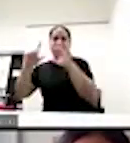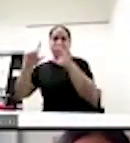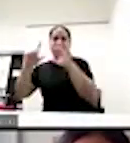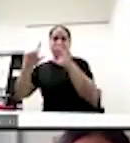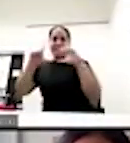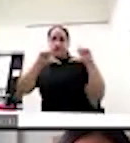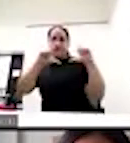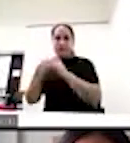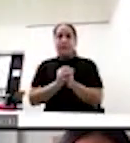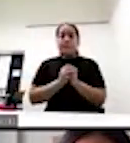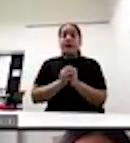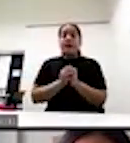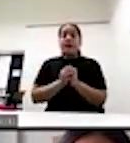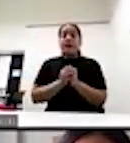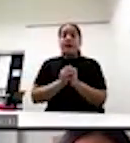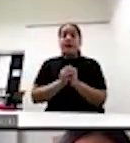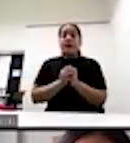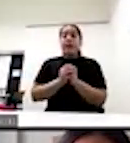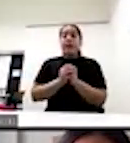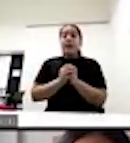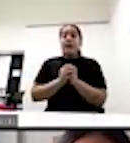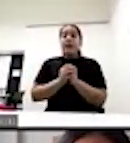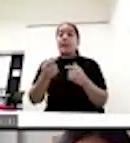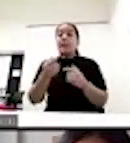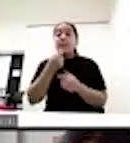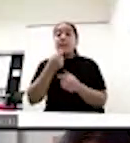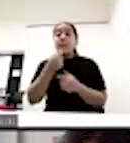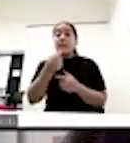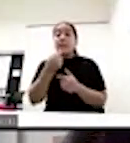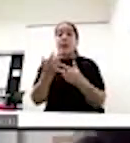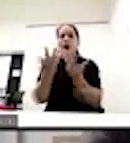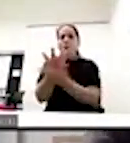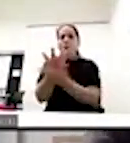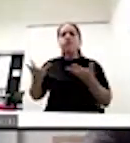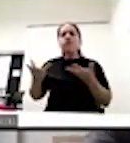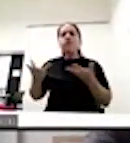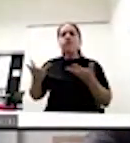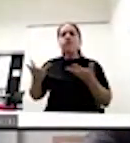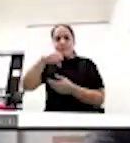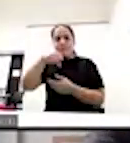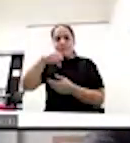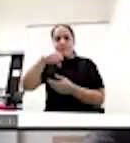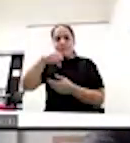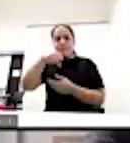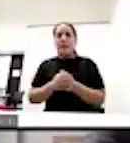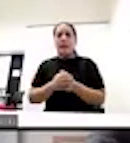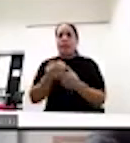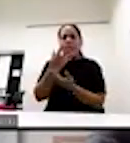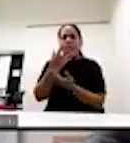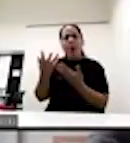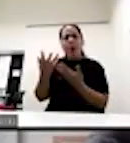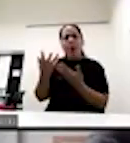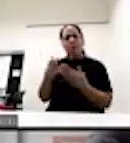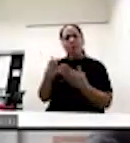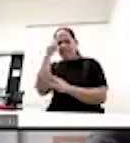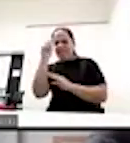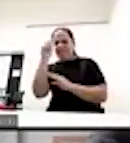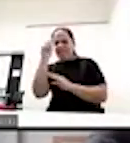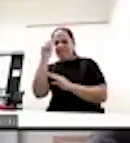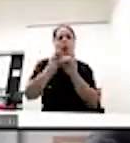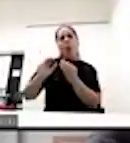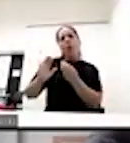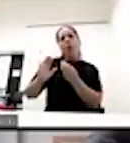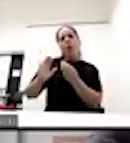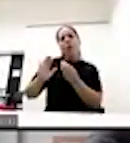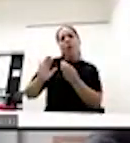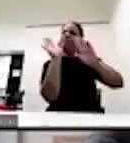lo habitaron para recrear nuevas visiones de lo que dábamos por perdido, de lo negado, desplazado y vulnerado por